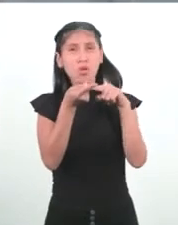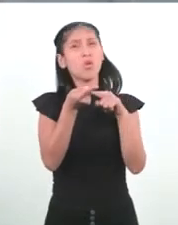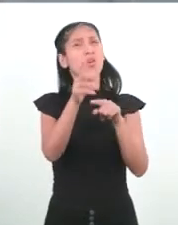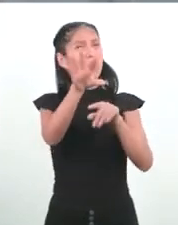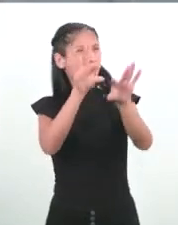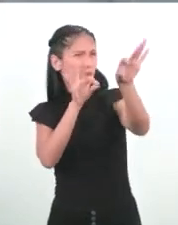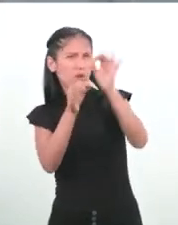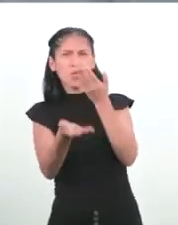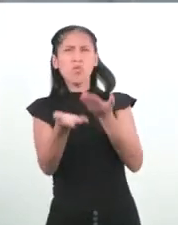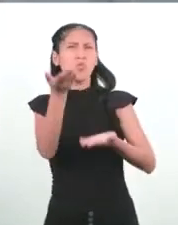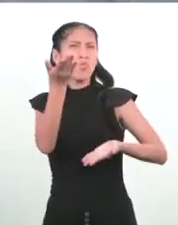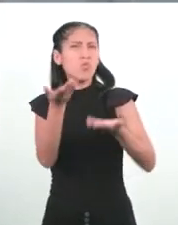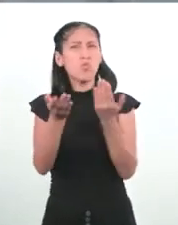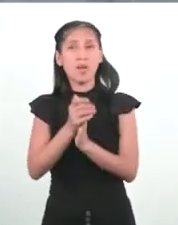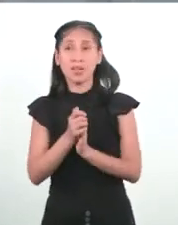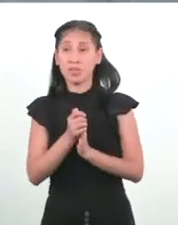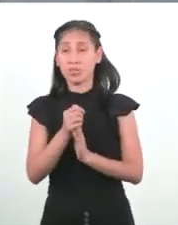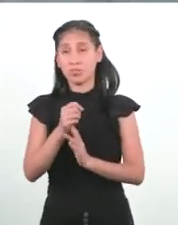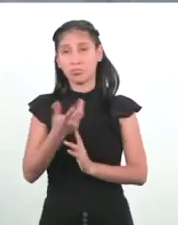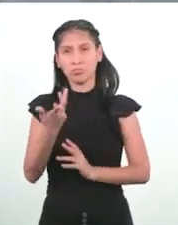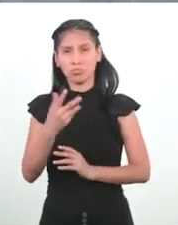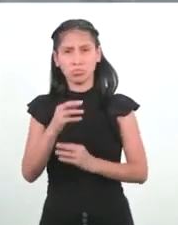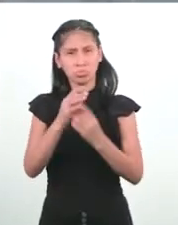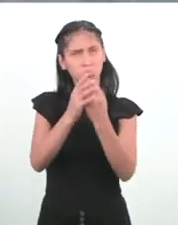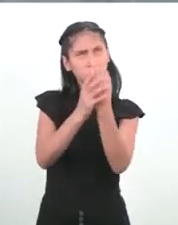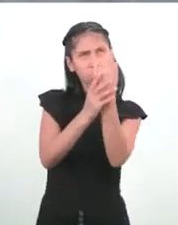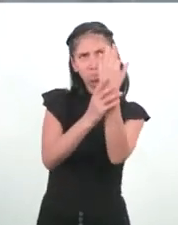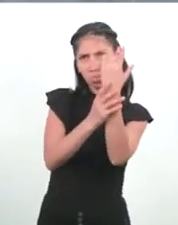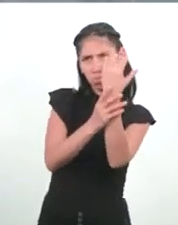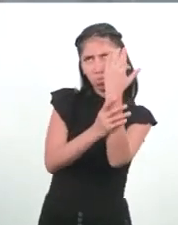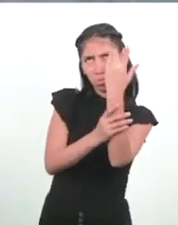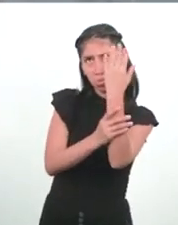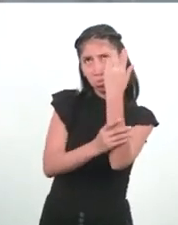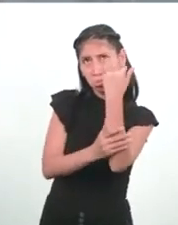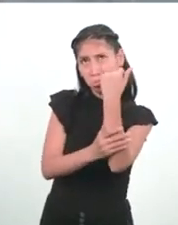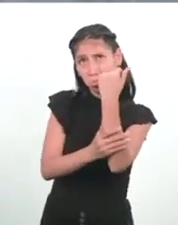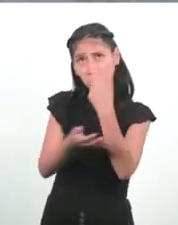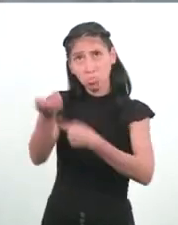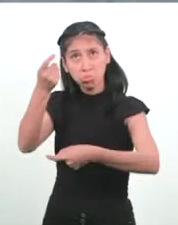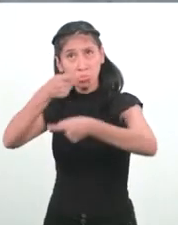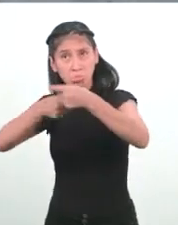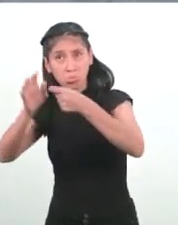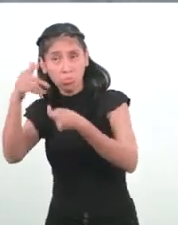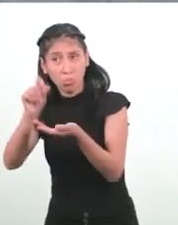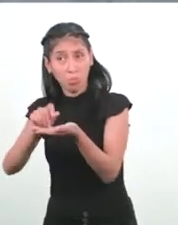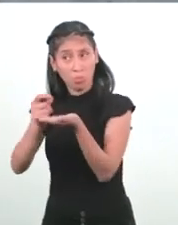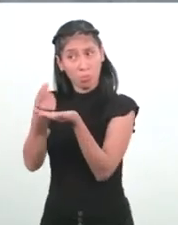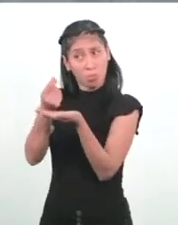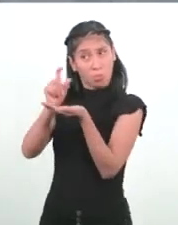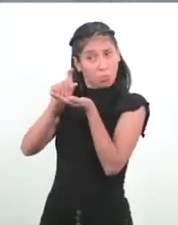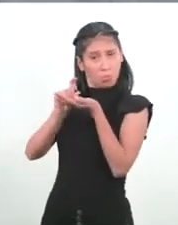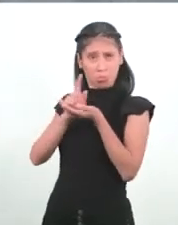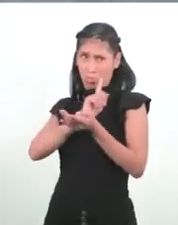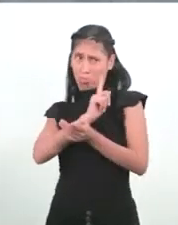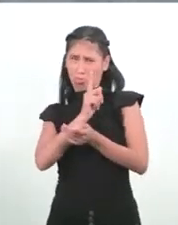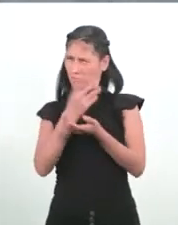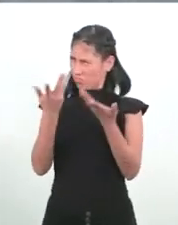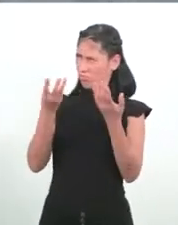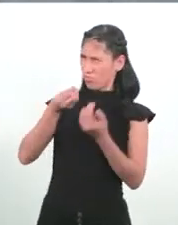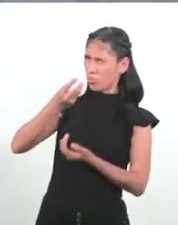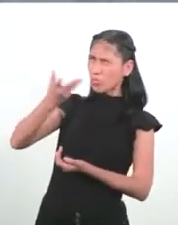más? Plantiquis parece que no va a dar platiqui. ¿Qué? ¿Por qué dices eso,